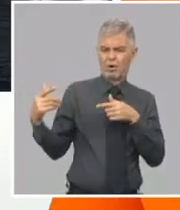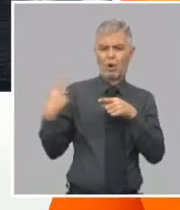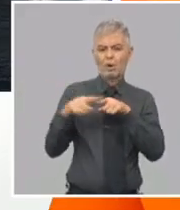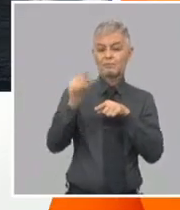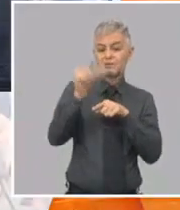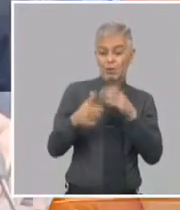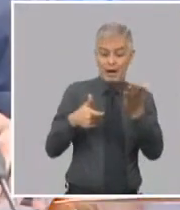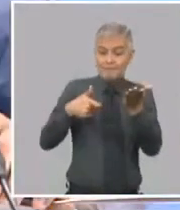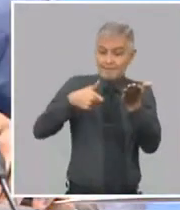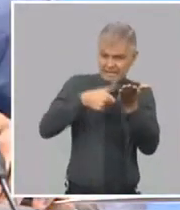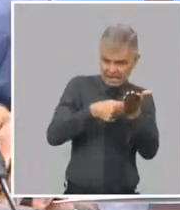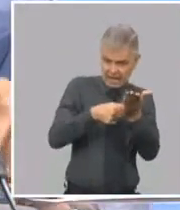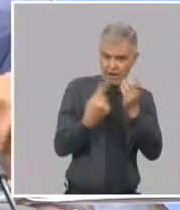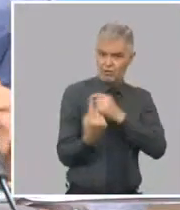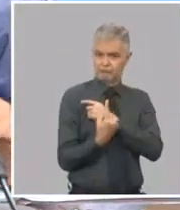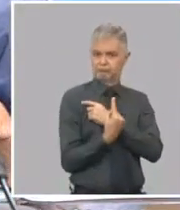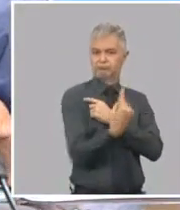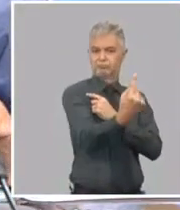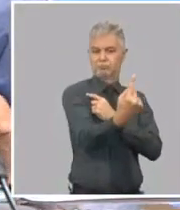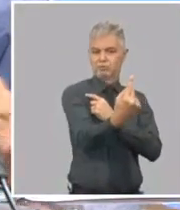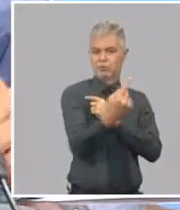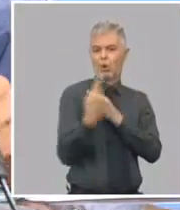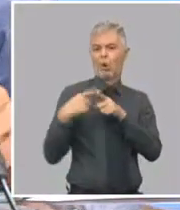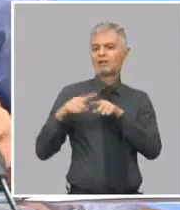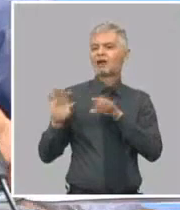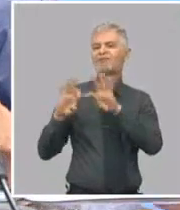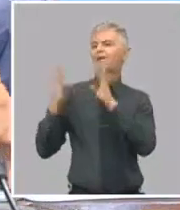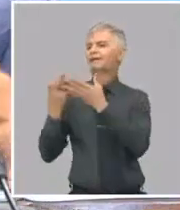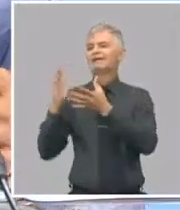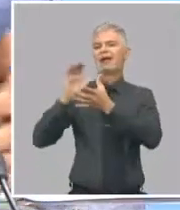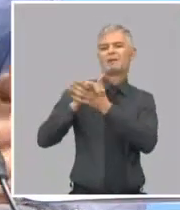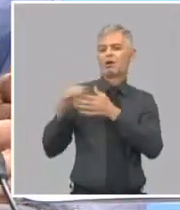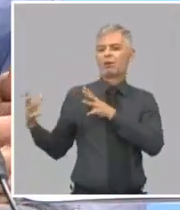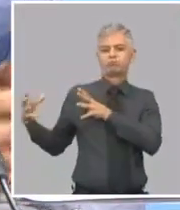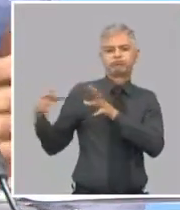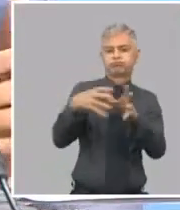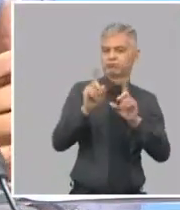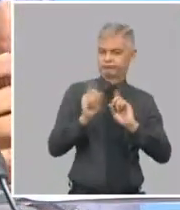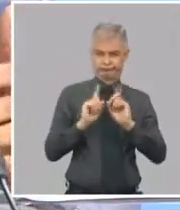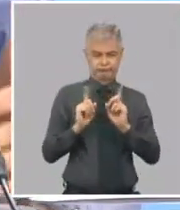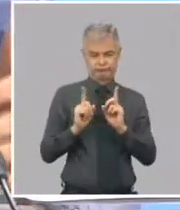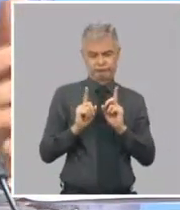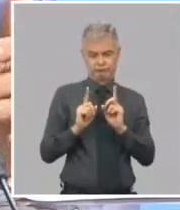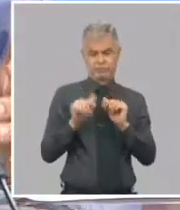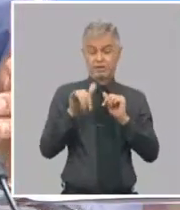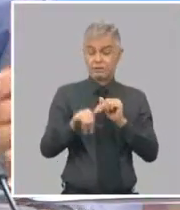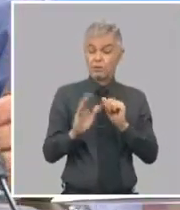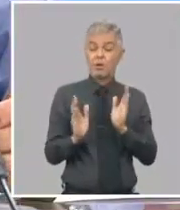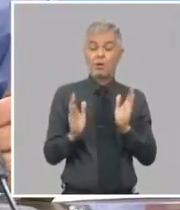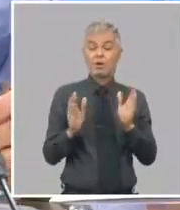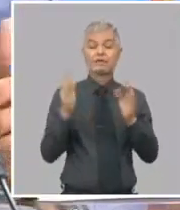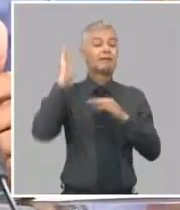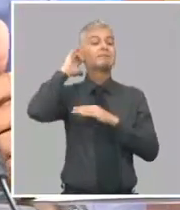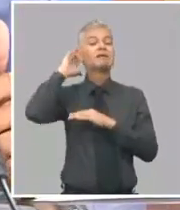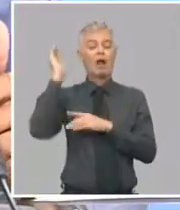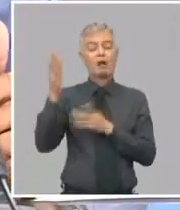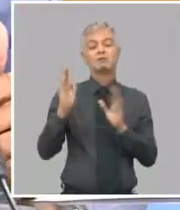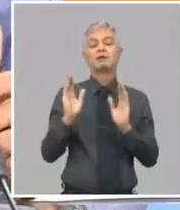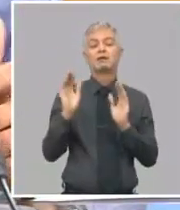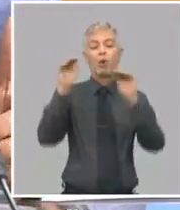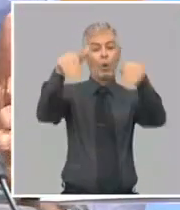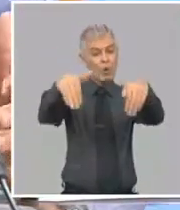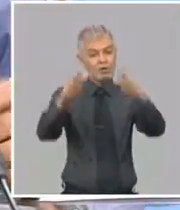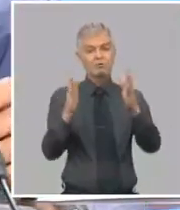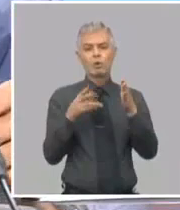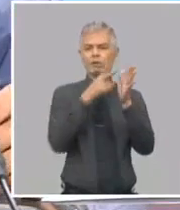pasajeros con boletos comprados y eso es válido para las terminales de ómnibus también para las de trenes y también para la de